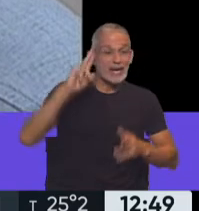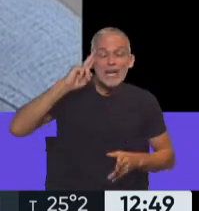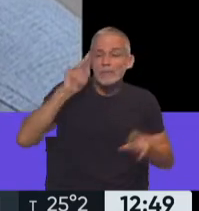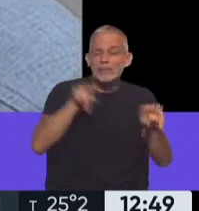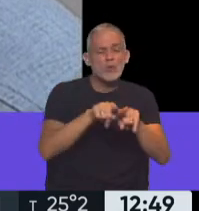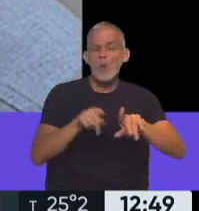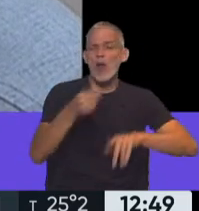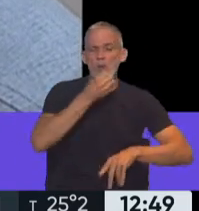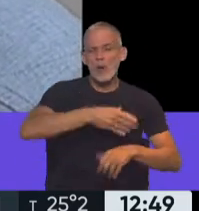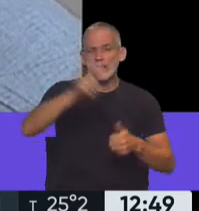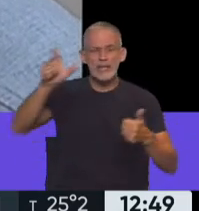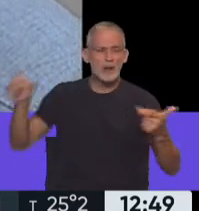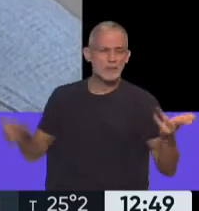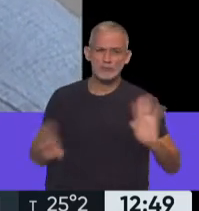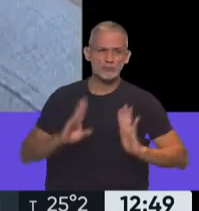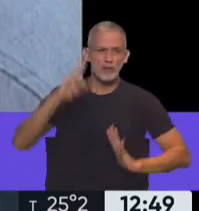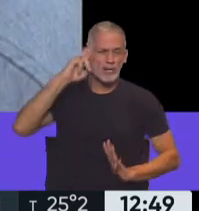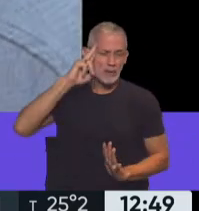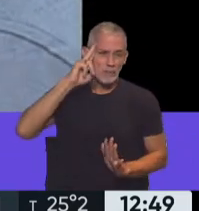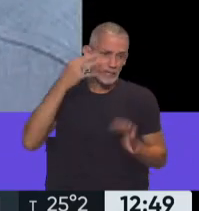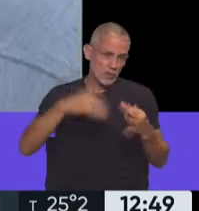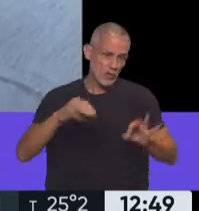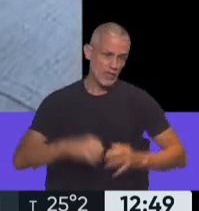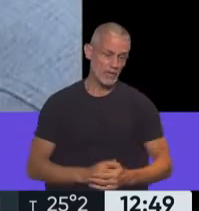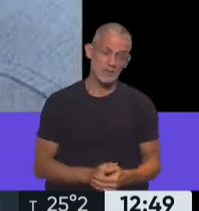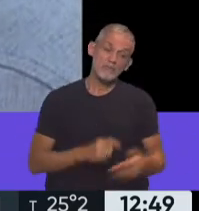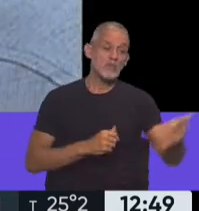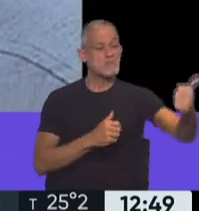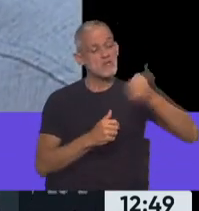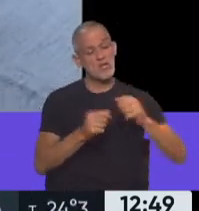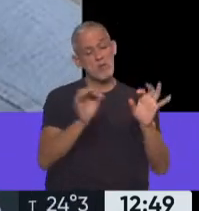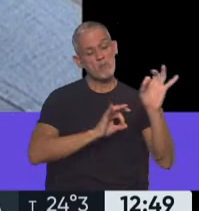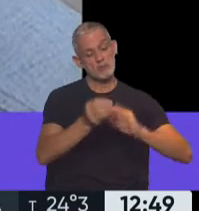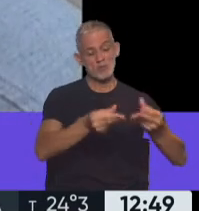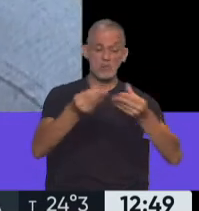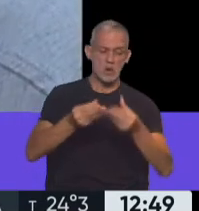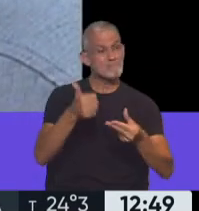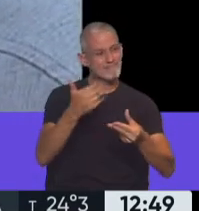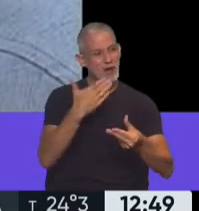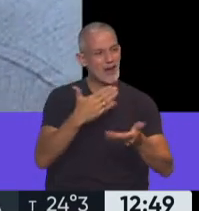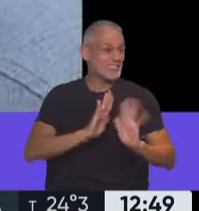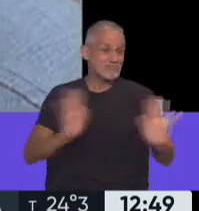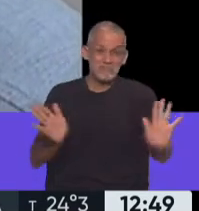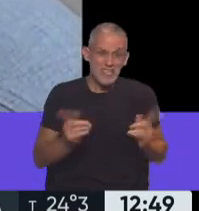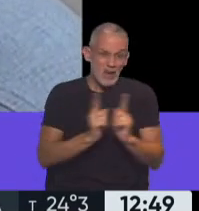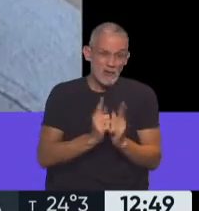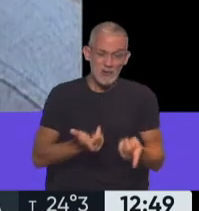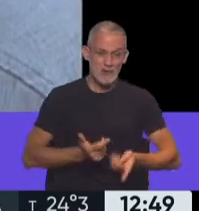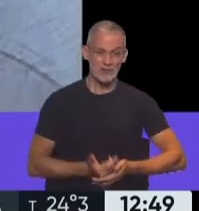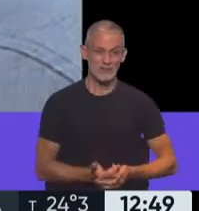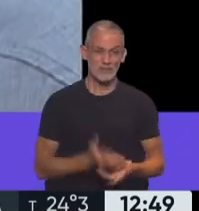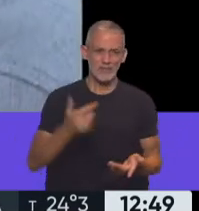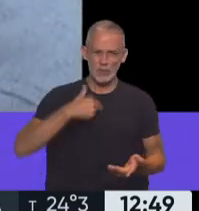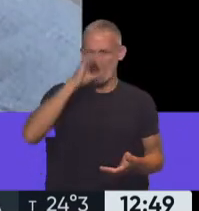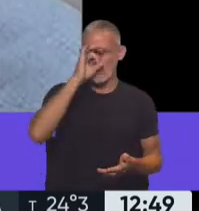no lo puedo dispensar a cualquier persona y donde vinieron dejaron el proyecto dijo que muy bien mucho y nada más digamos pero ellos